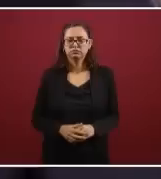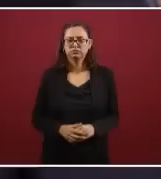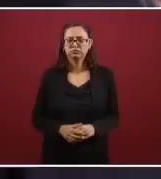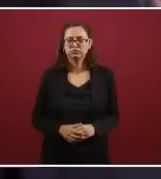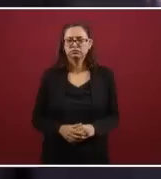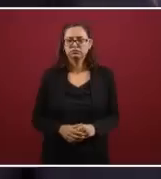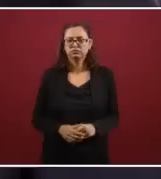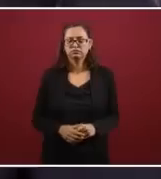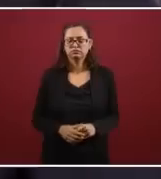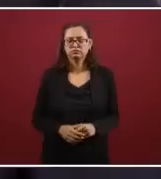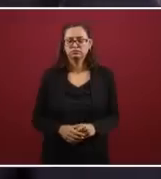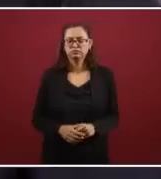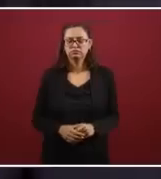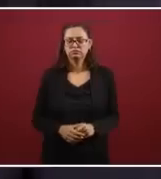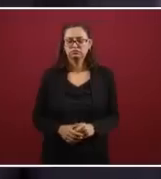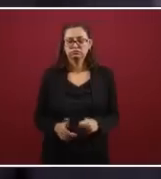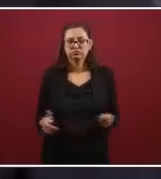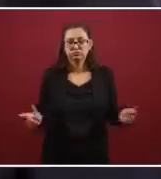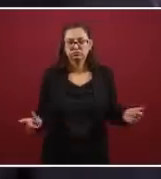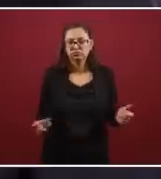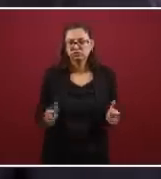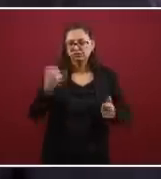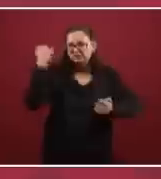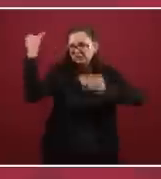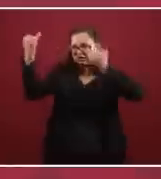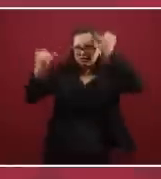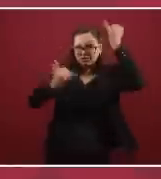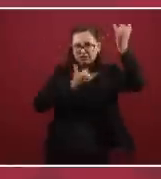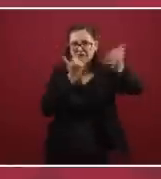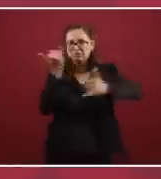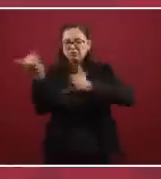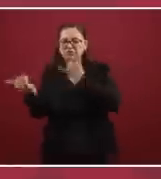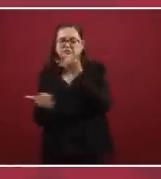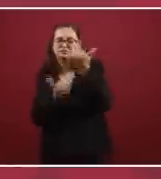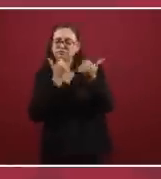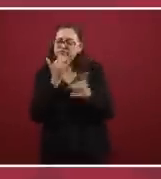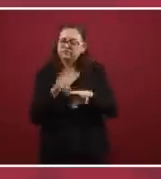estigmatizar nada, y por eso